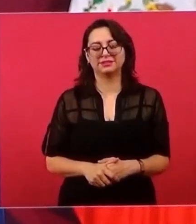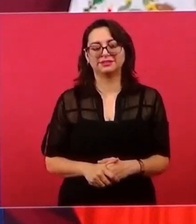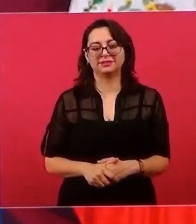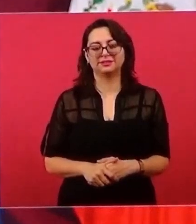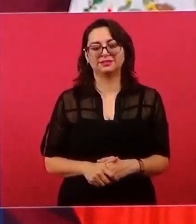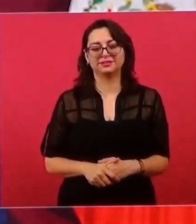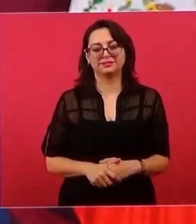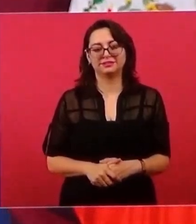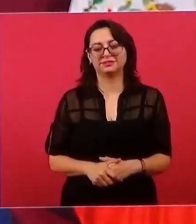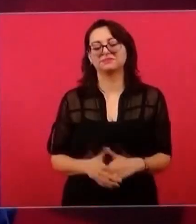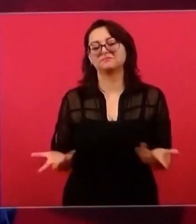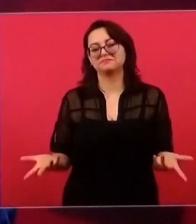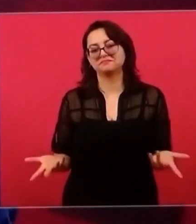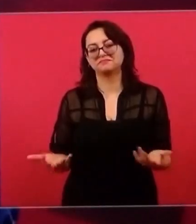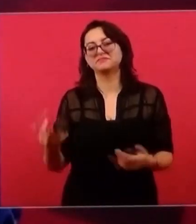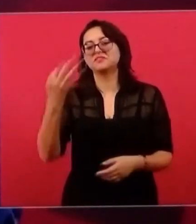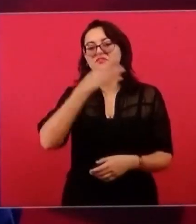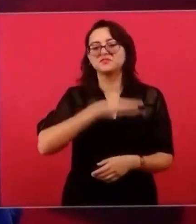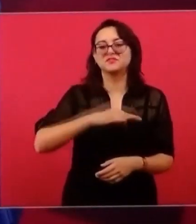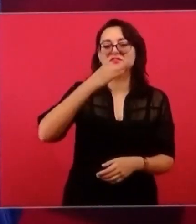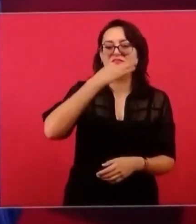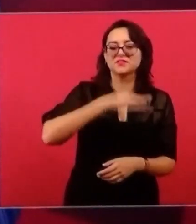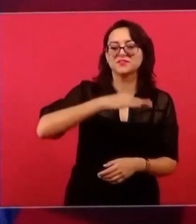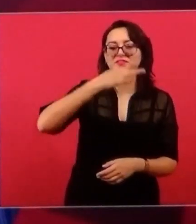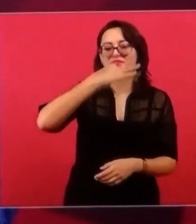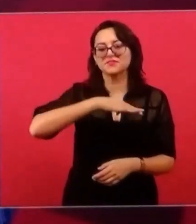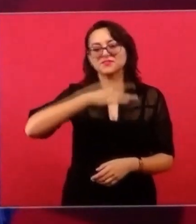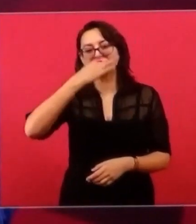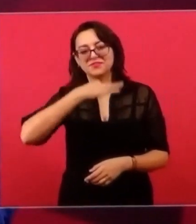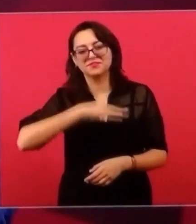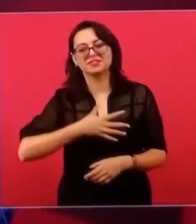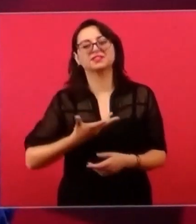Y fiesta, porque